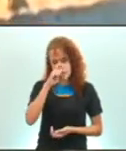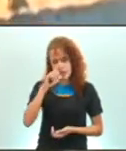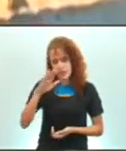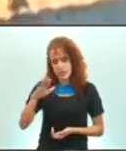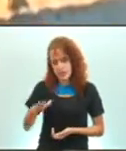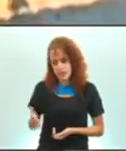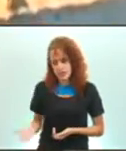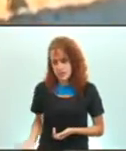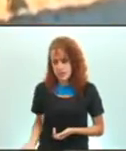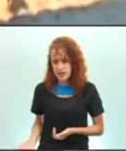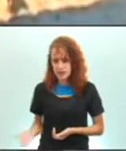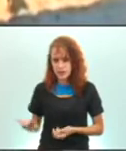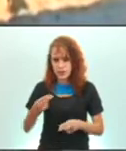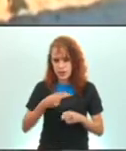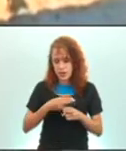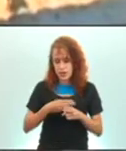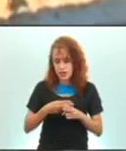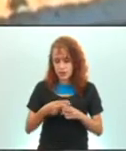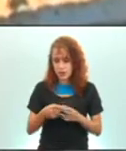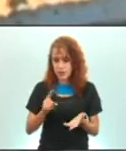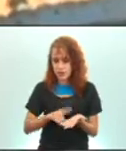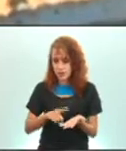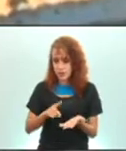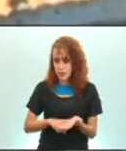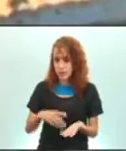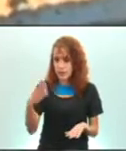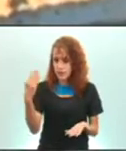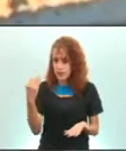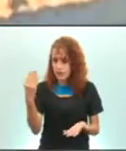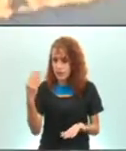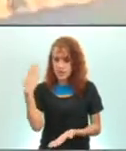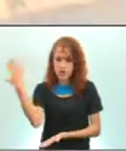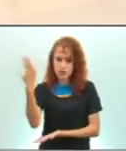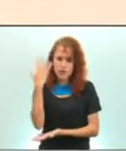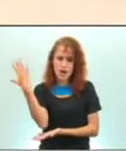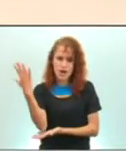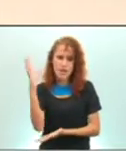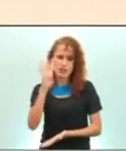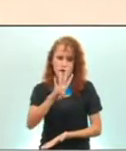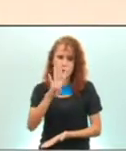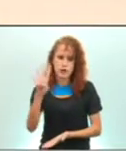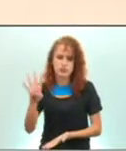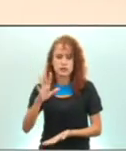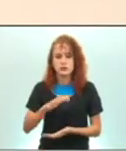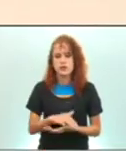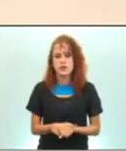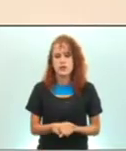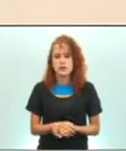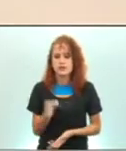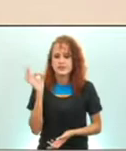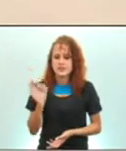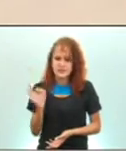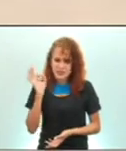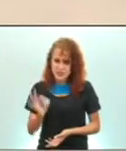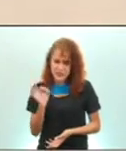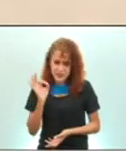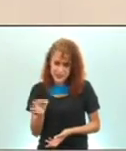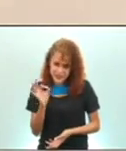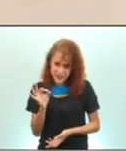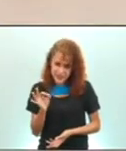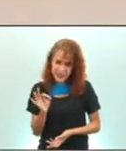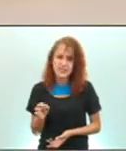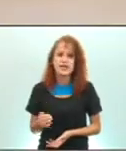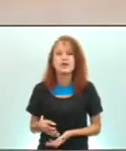Desde niña crecí con las historias que me hacía mi papá sobre el huracán del 44. Y es que siempre